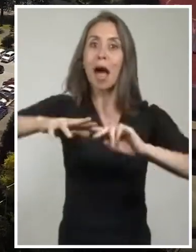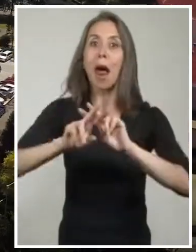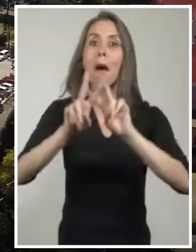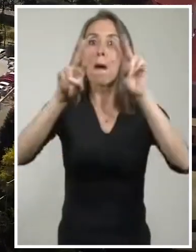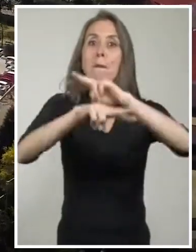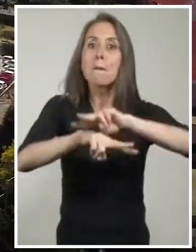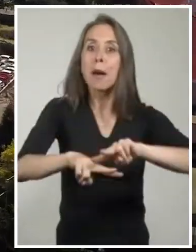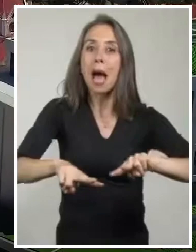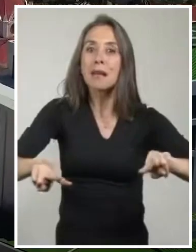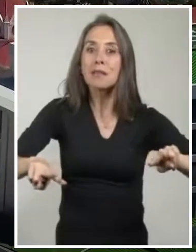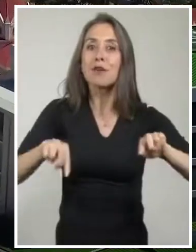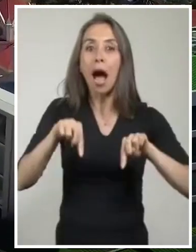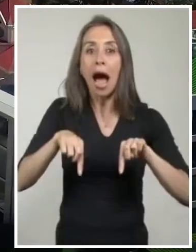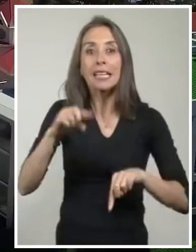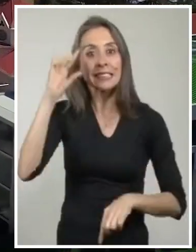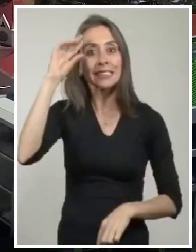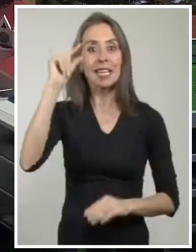leyes.